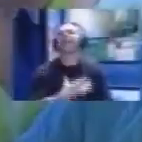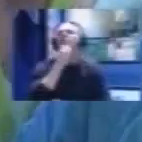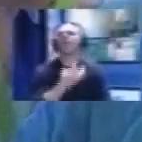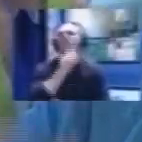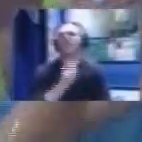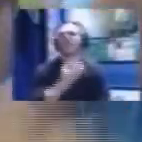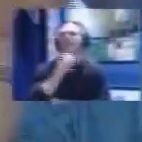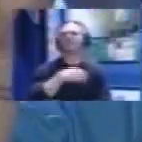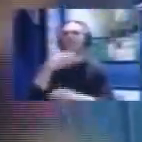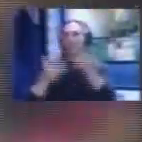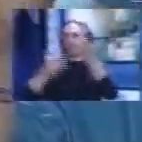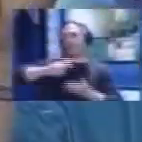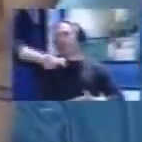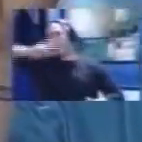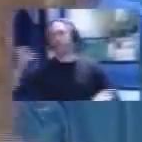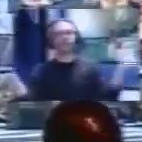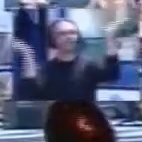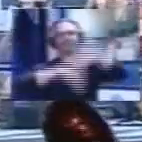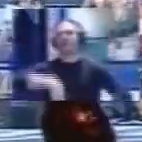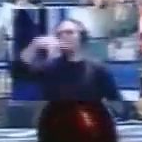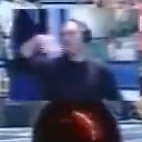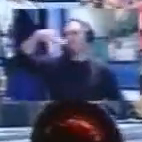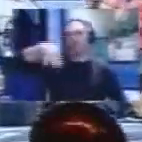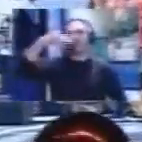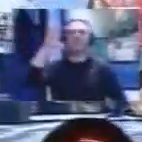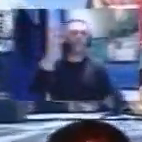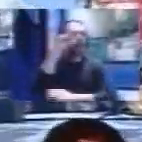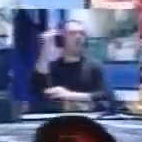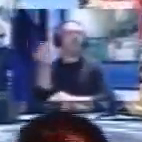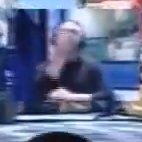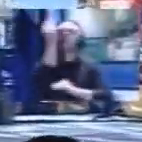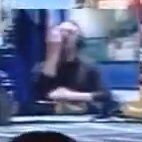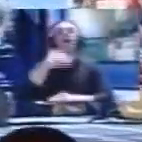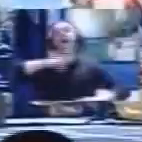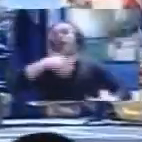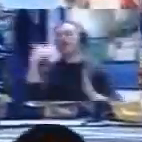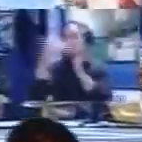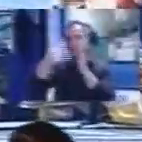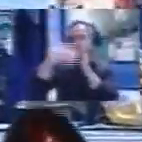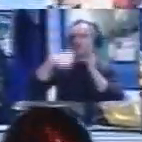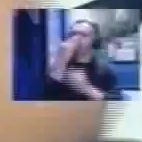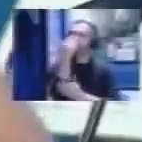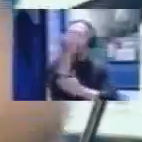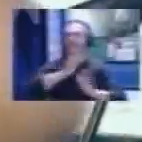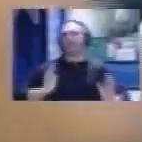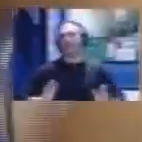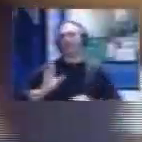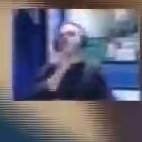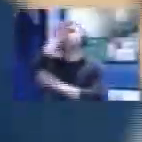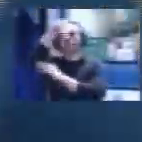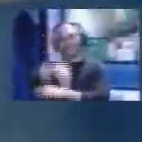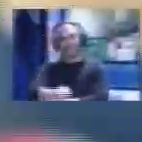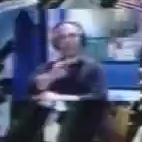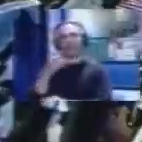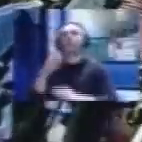es que en las islas no hay ninguna igual. Pero les voy a explicar con mucha sinceridad, es por el jumbo, por eso